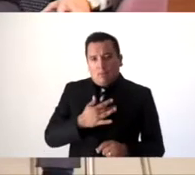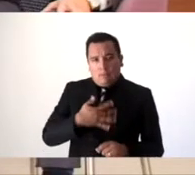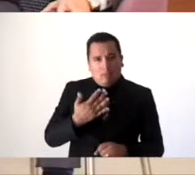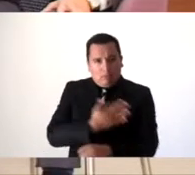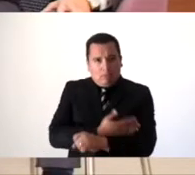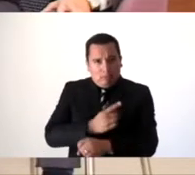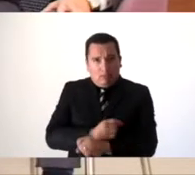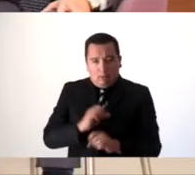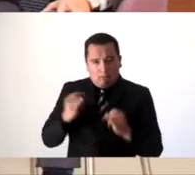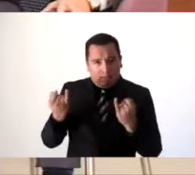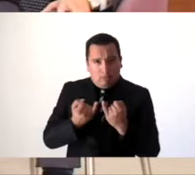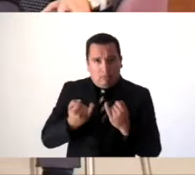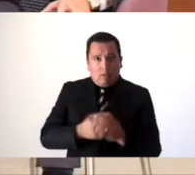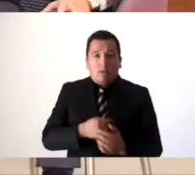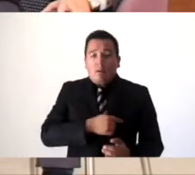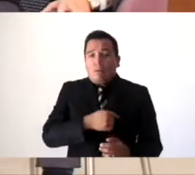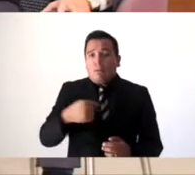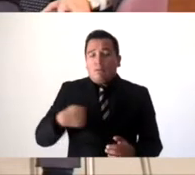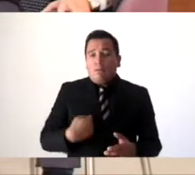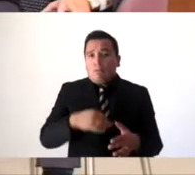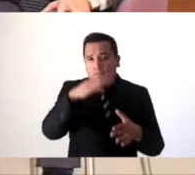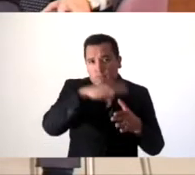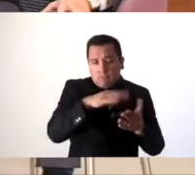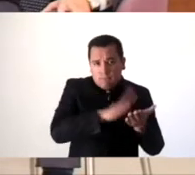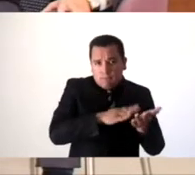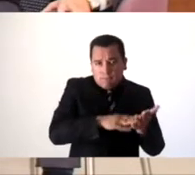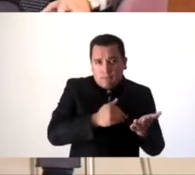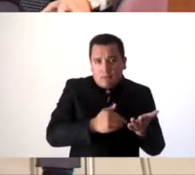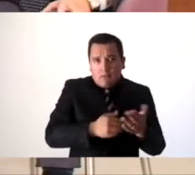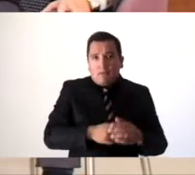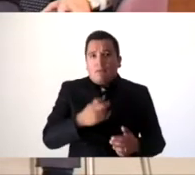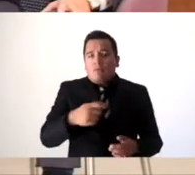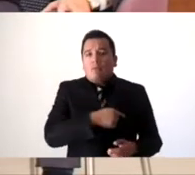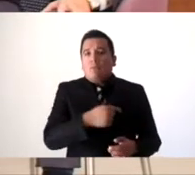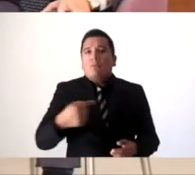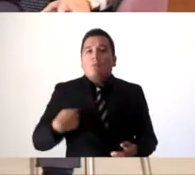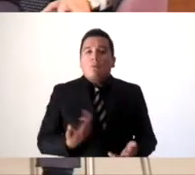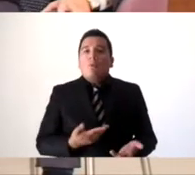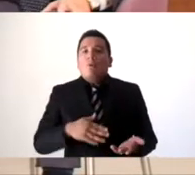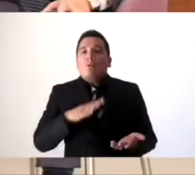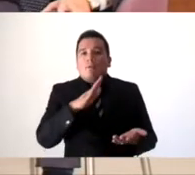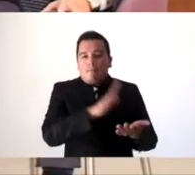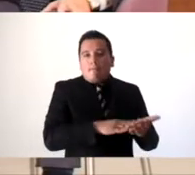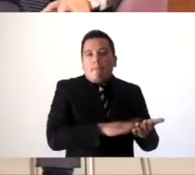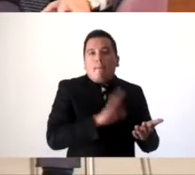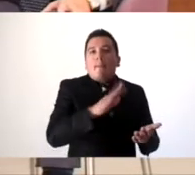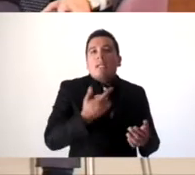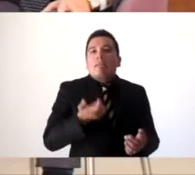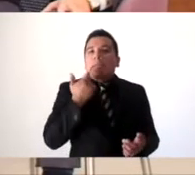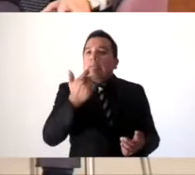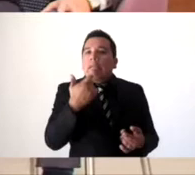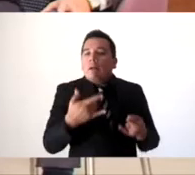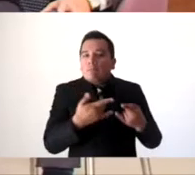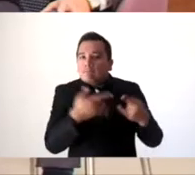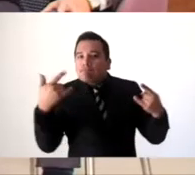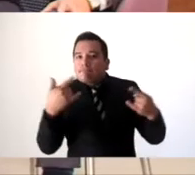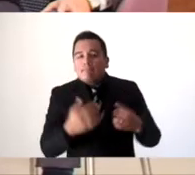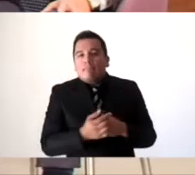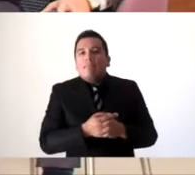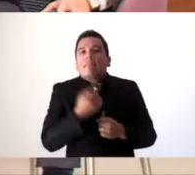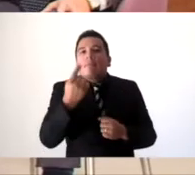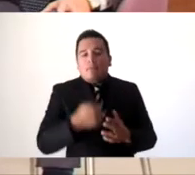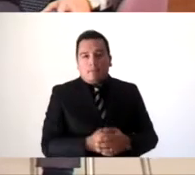yo también lo creo así. Nosotros no votamos en una boleta electoral, nosotros votamos en un billete, ¿sí? ¿Por